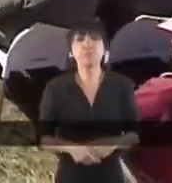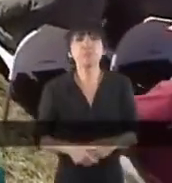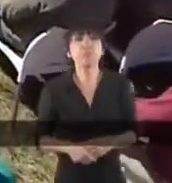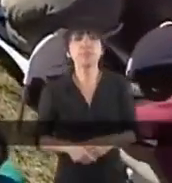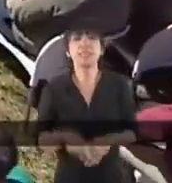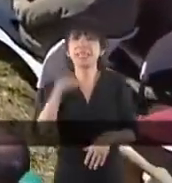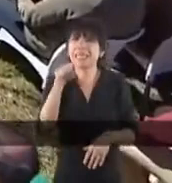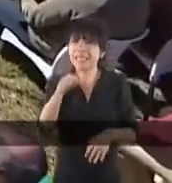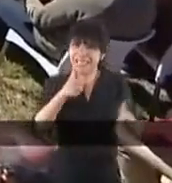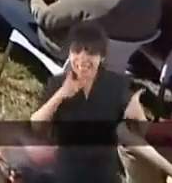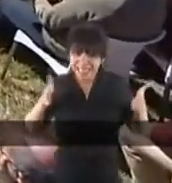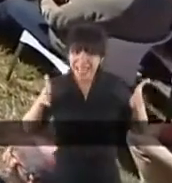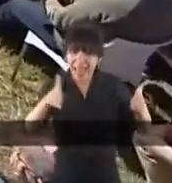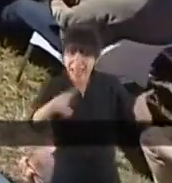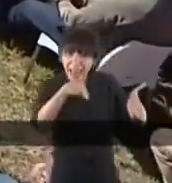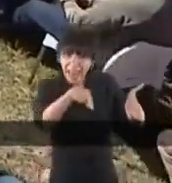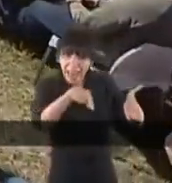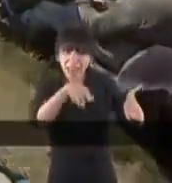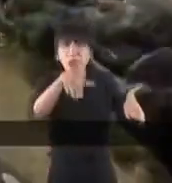el canal Magdalena